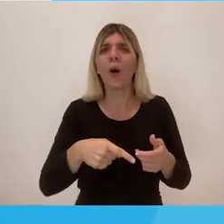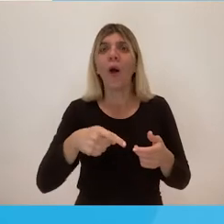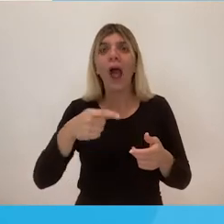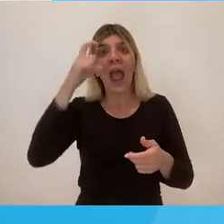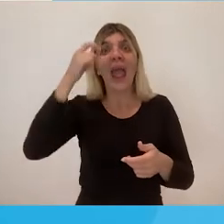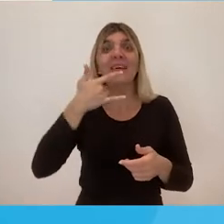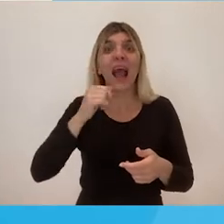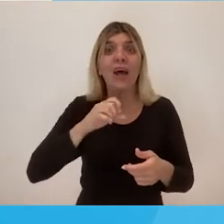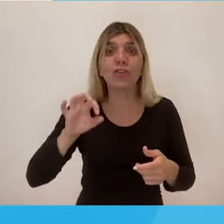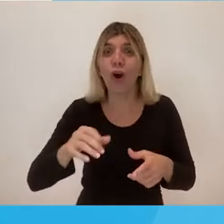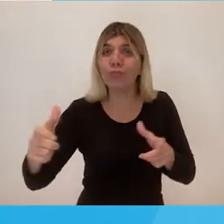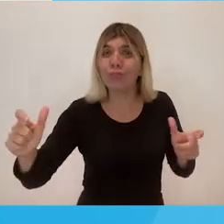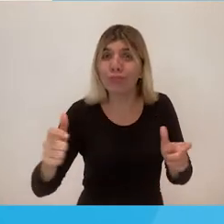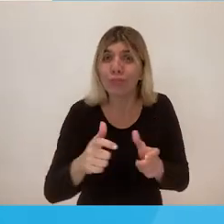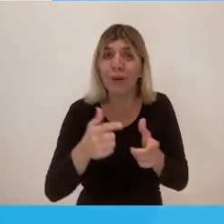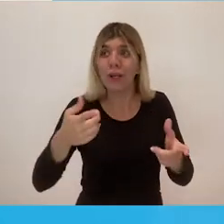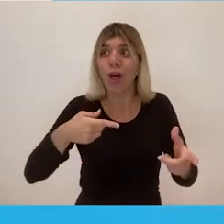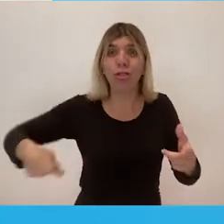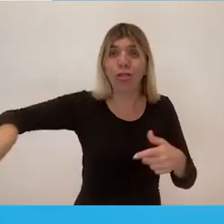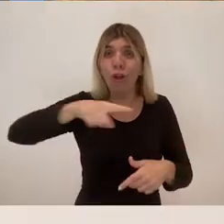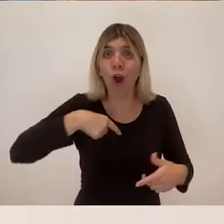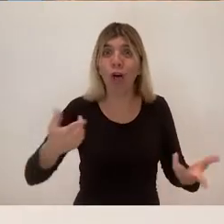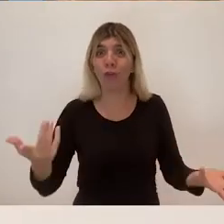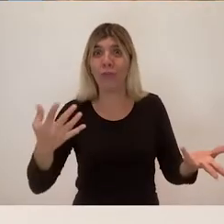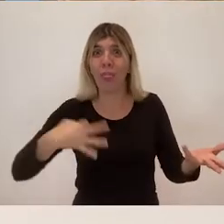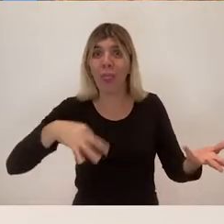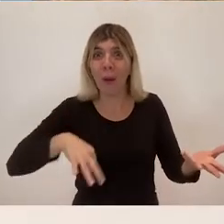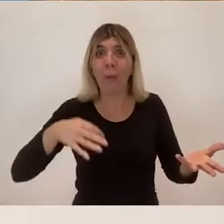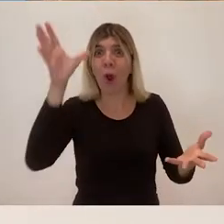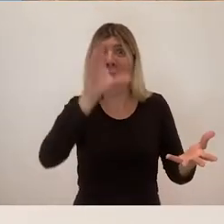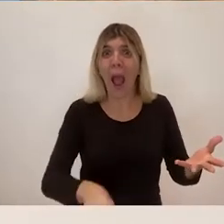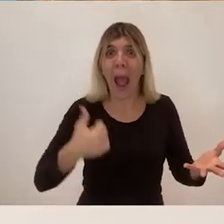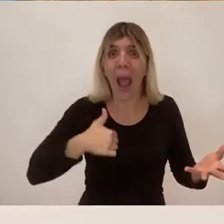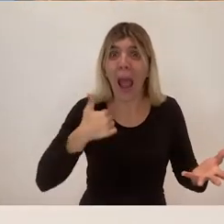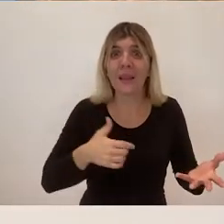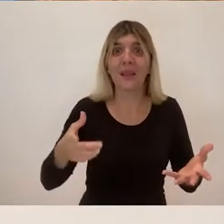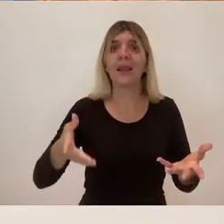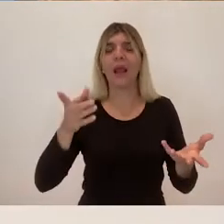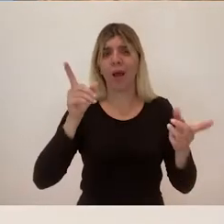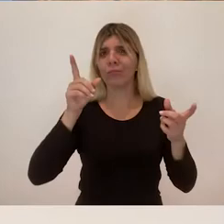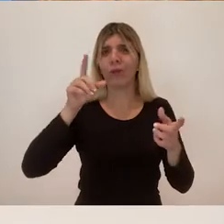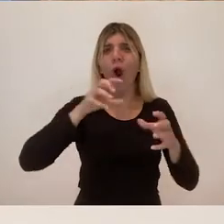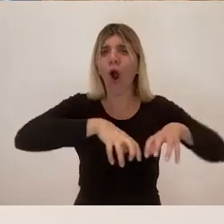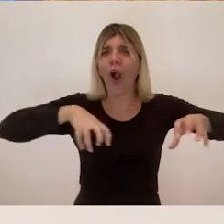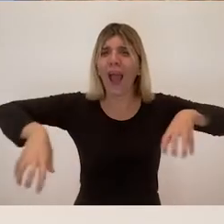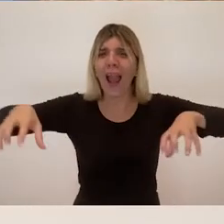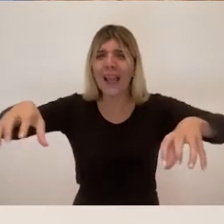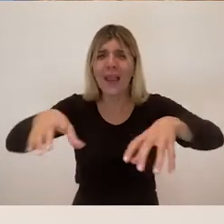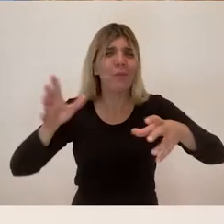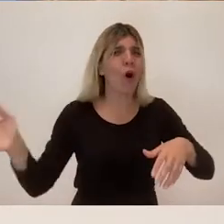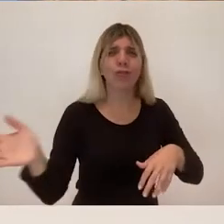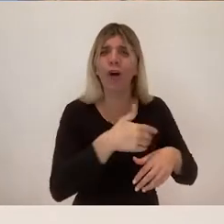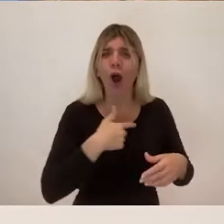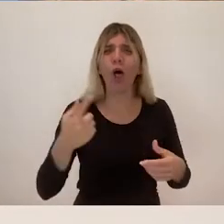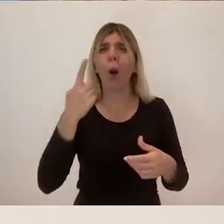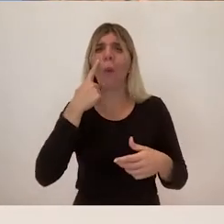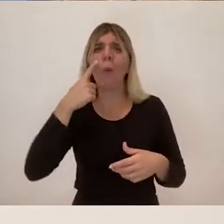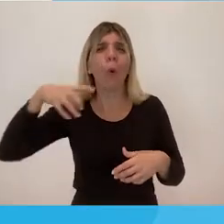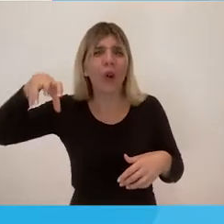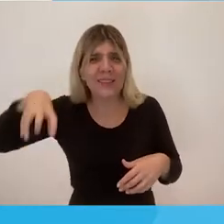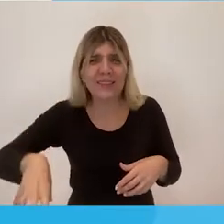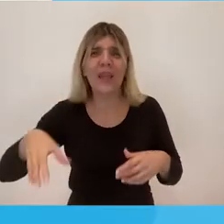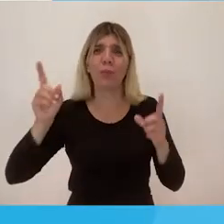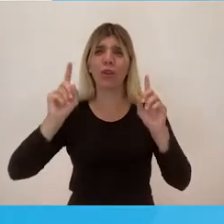la tierra, que es un bien escaso, un bien que está en pugna, que podamos estar trabajando a nivel nacional, en los